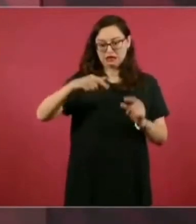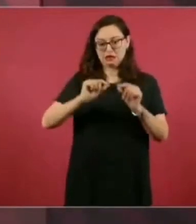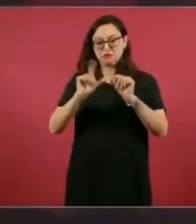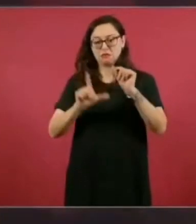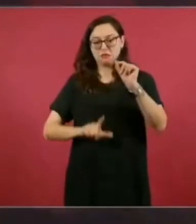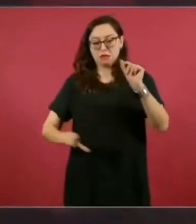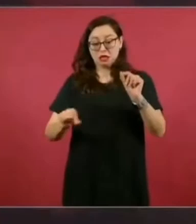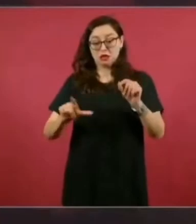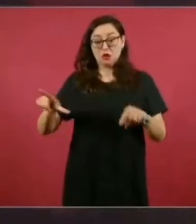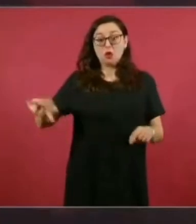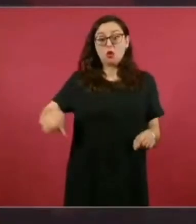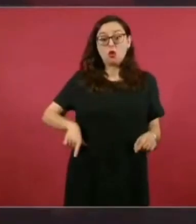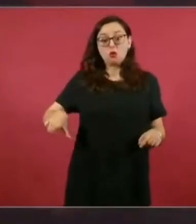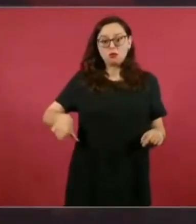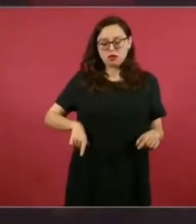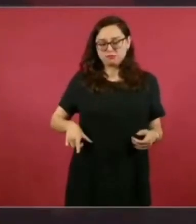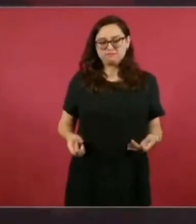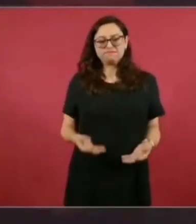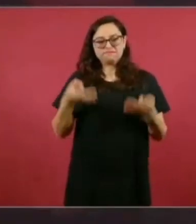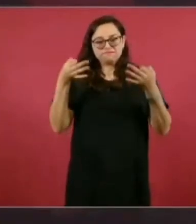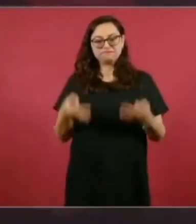un gobierno honesto,